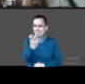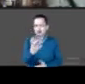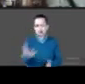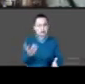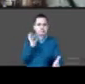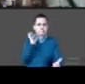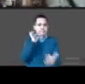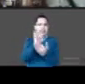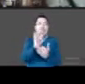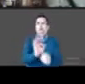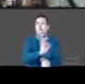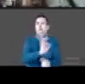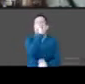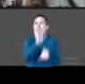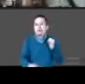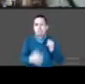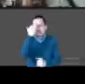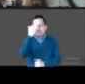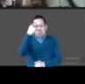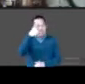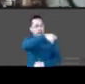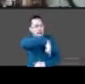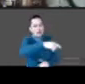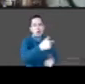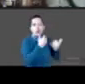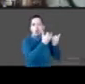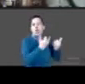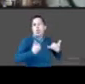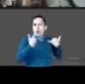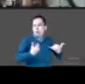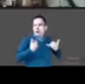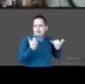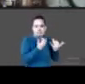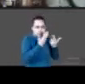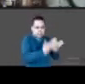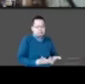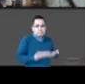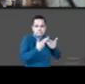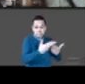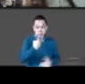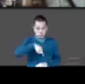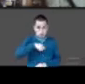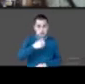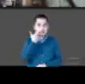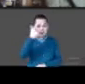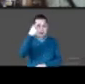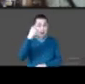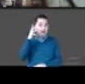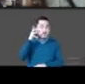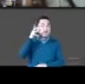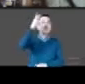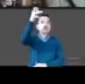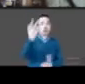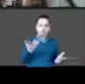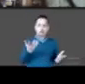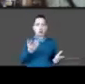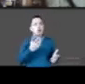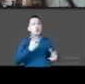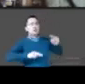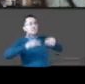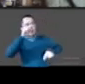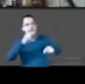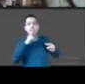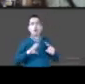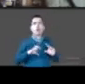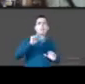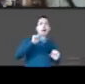es muy relevante sobre todo si aspiramos a tener mayores mecanismos de movilidad social en el corto y mediano